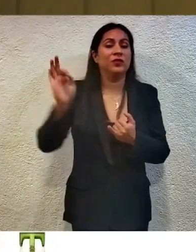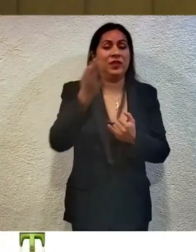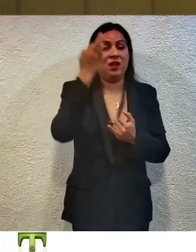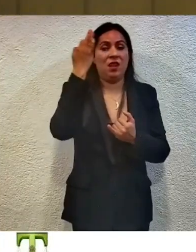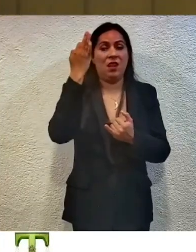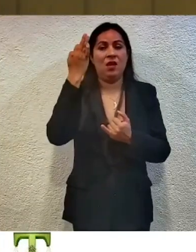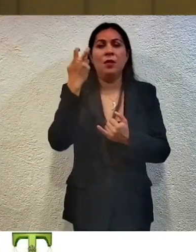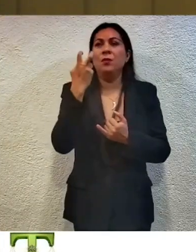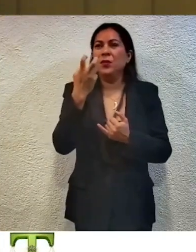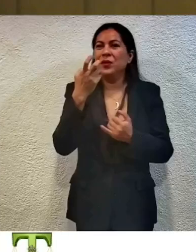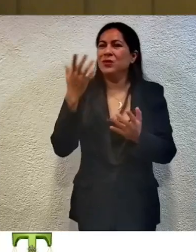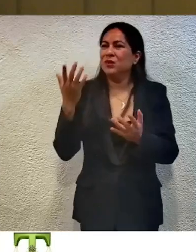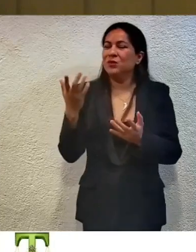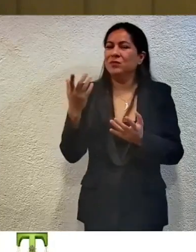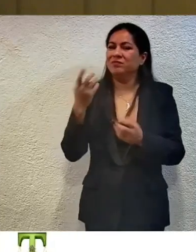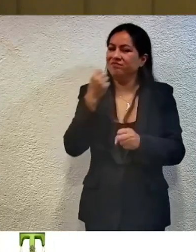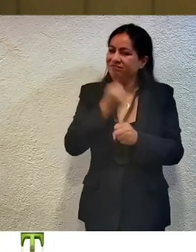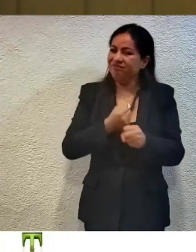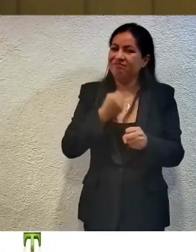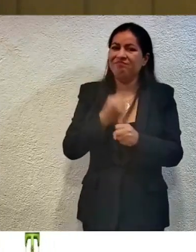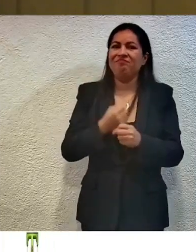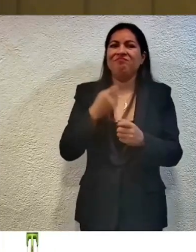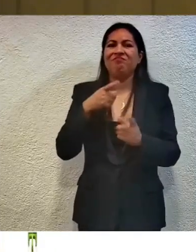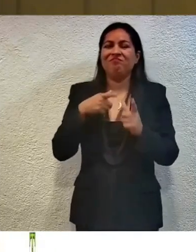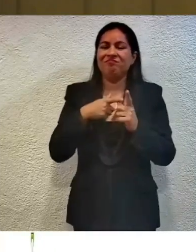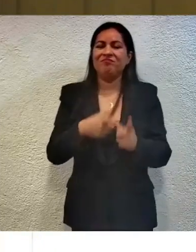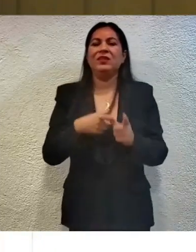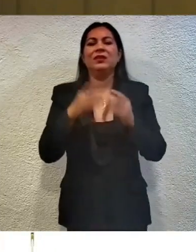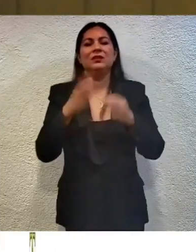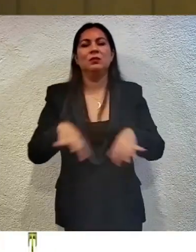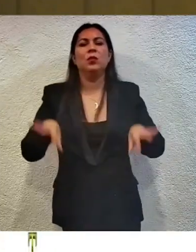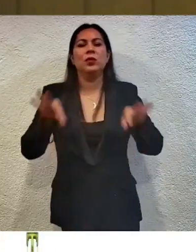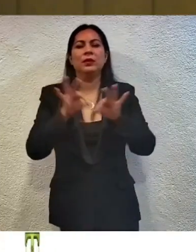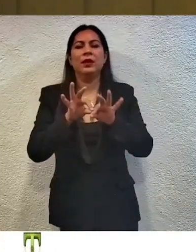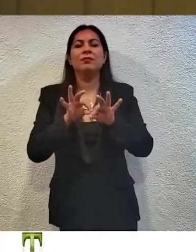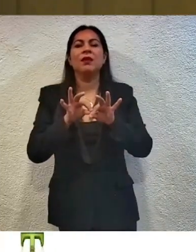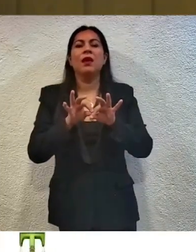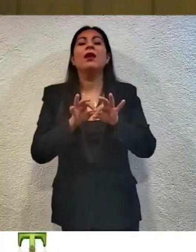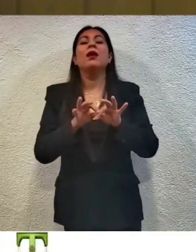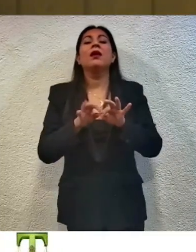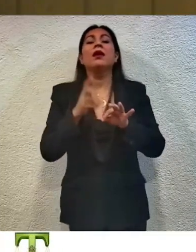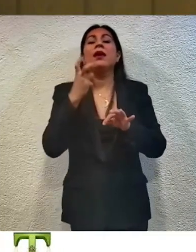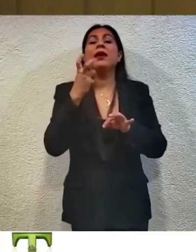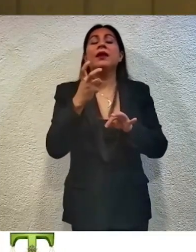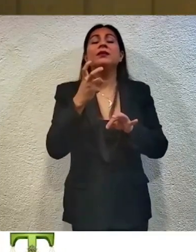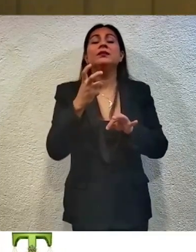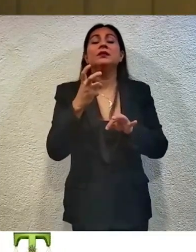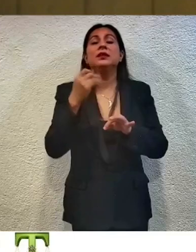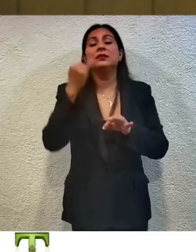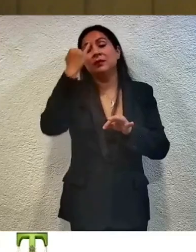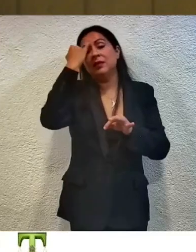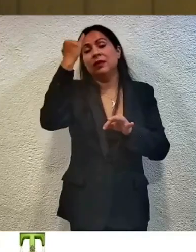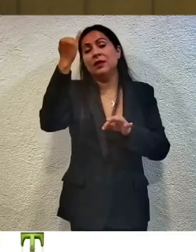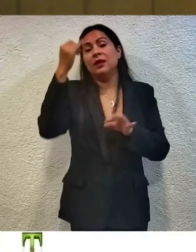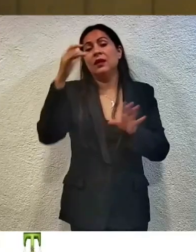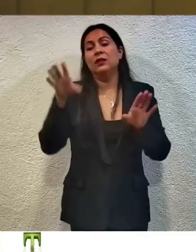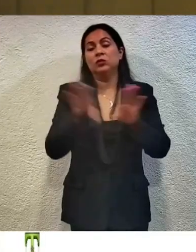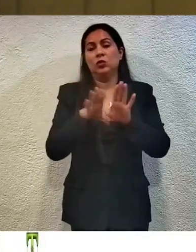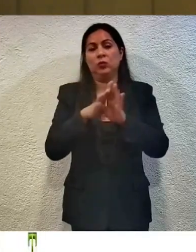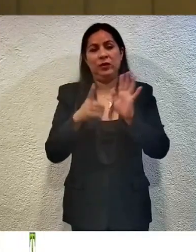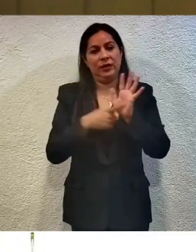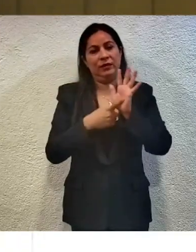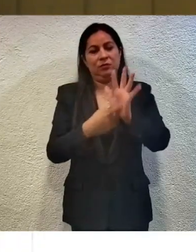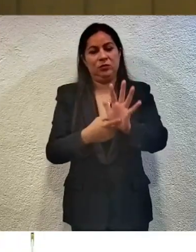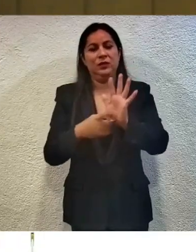Por ello, insisto, para mí es sumamente importante que estos criterios, como el que nos